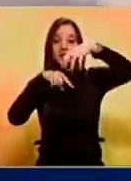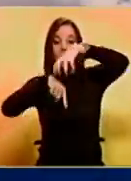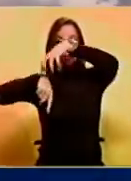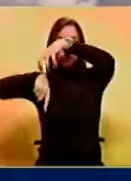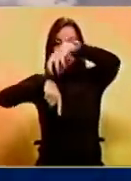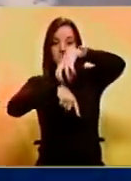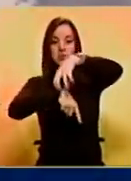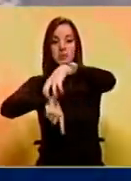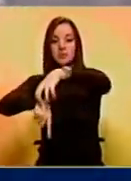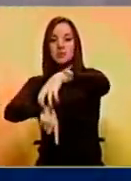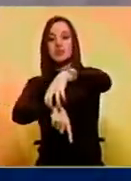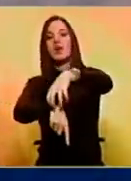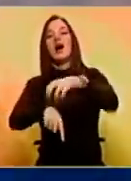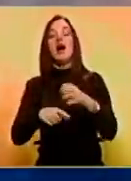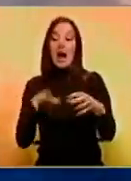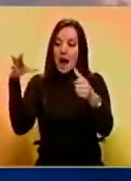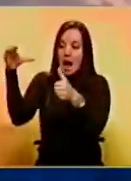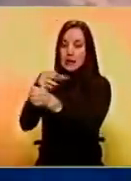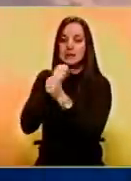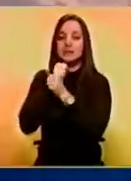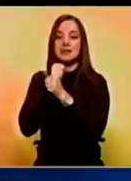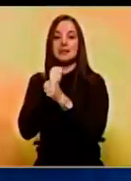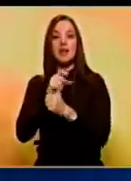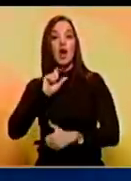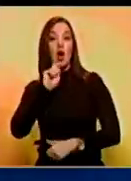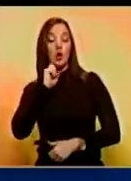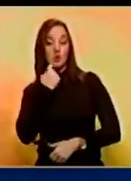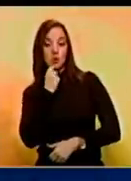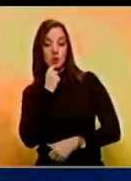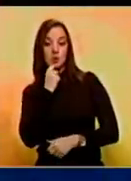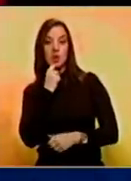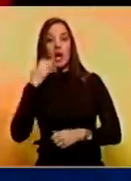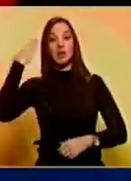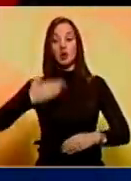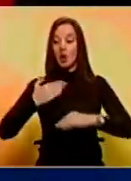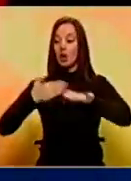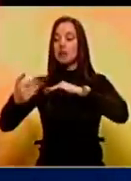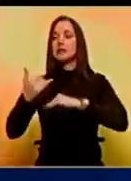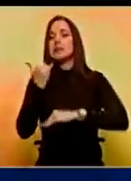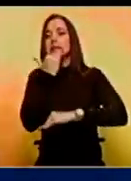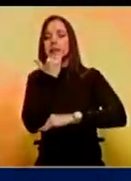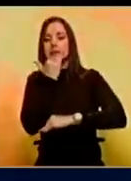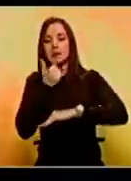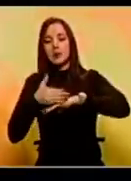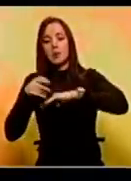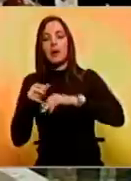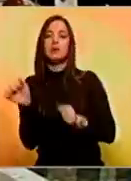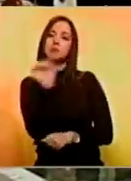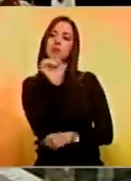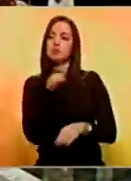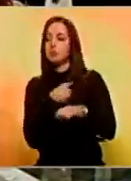por separatistas. Rusia aseguró que sus soldados cruzaron la frontera por accidente mientras patrullaban.